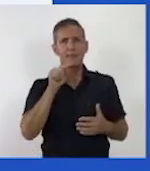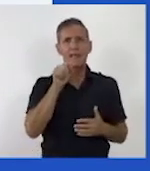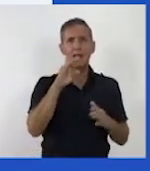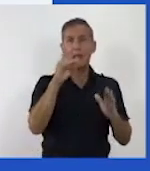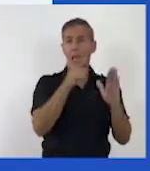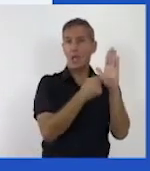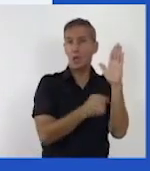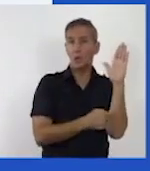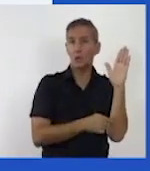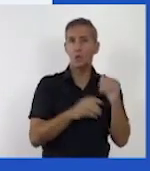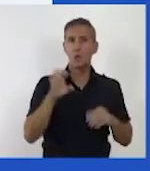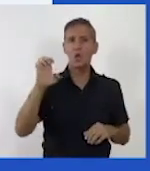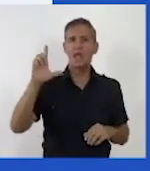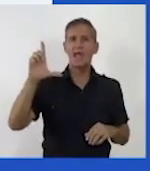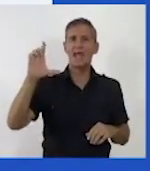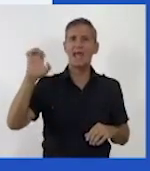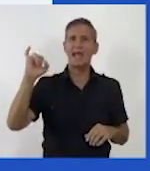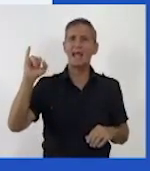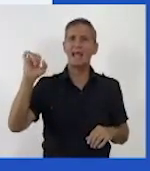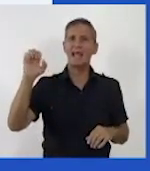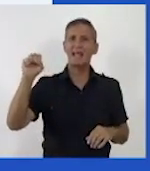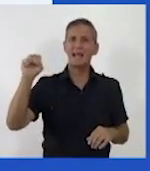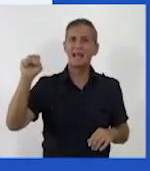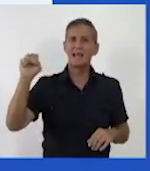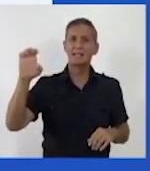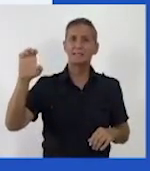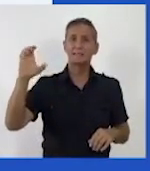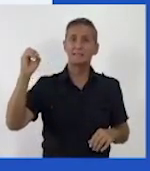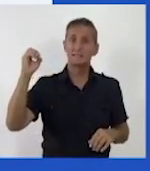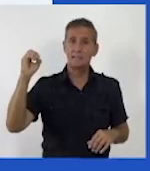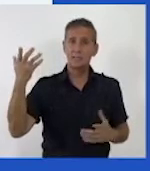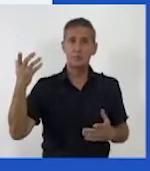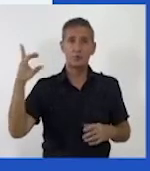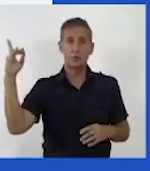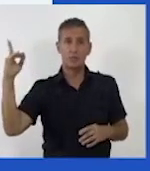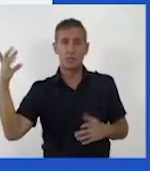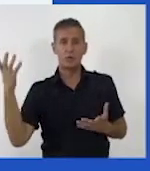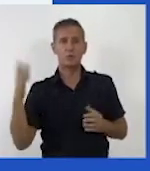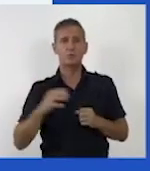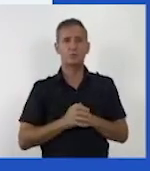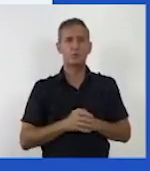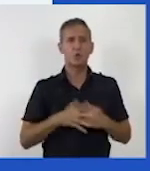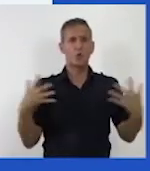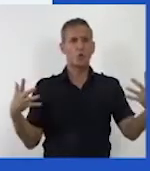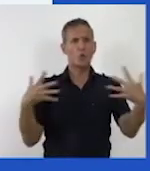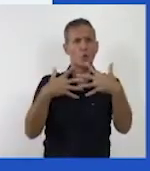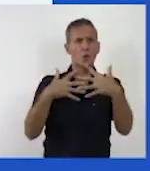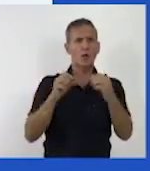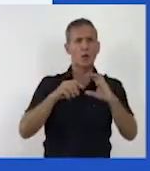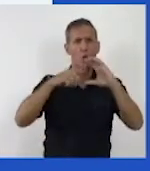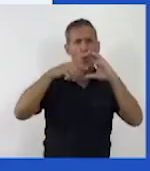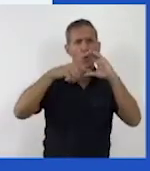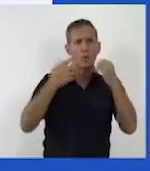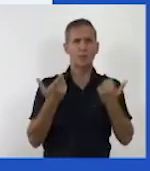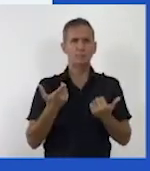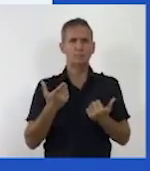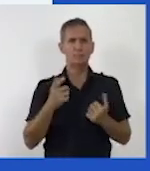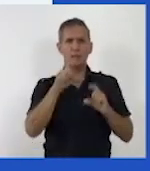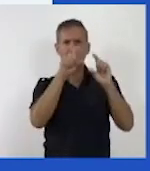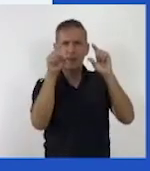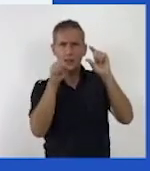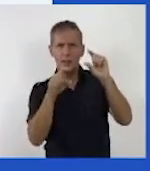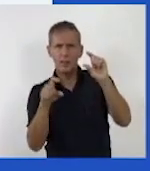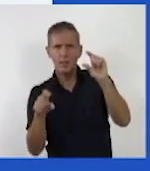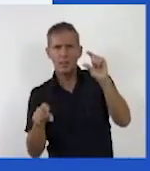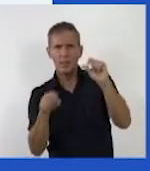eliseo diego observar la ilustración y hacerla corresponder con el contenido cuántas estrofas